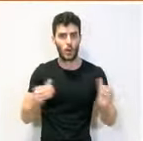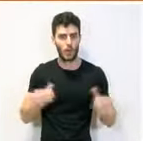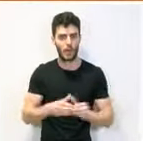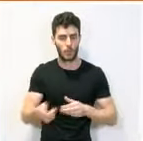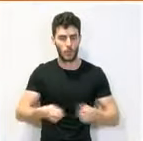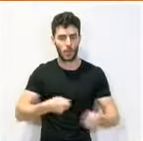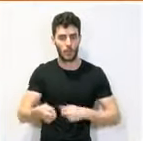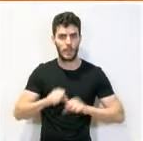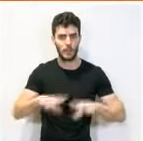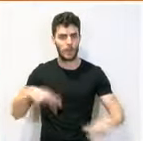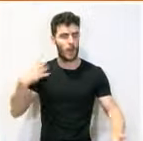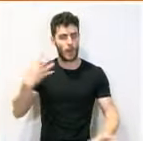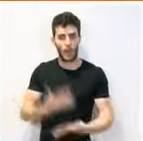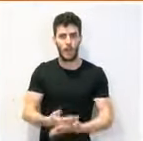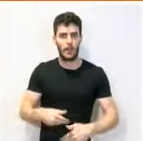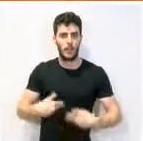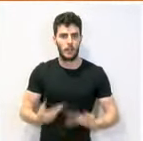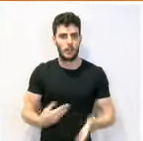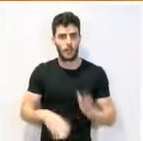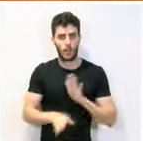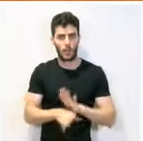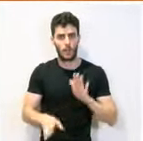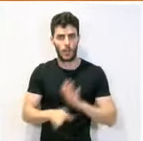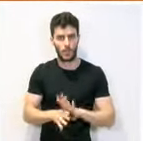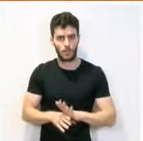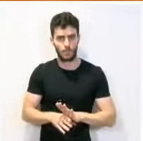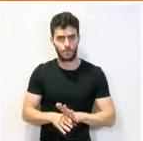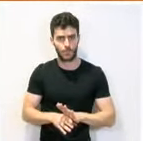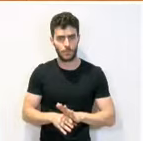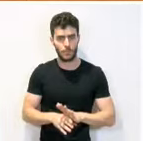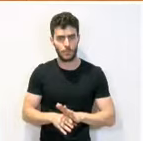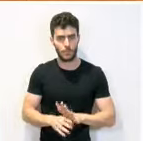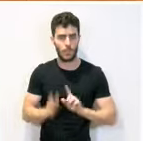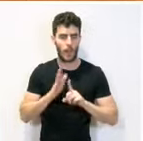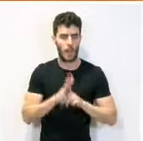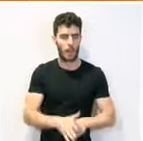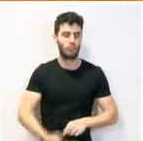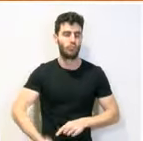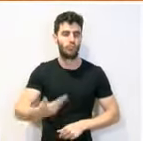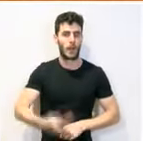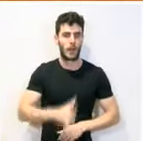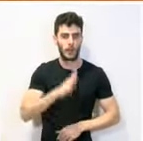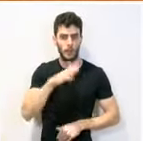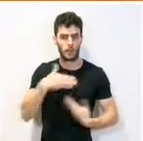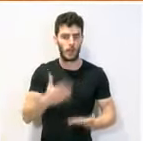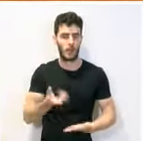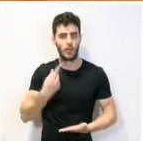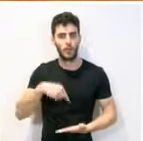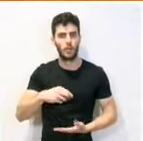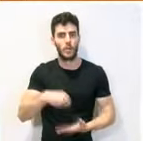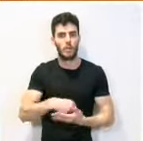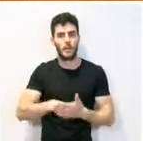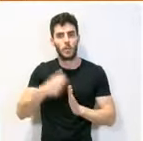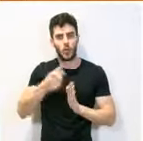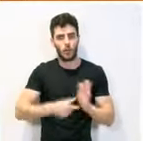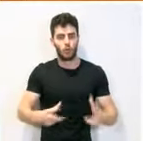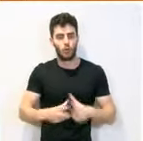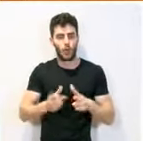negociarse desde entonces pues seguirán estando enormemente discriminadas. ¿Por qué no introducir cláusulas